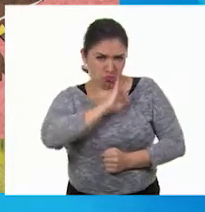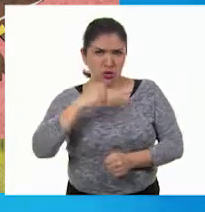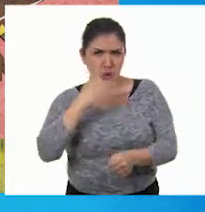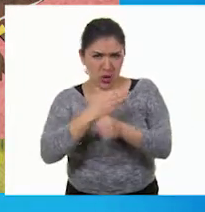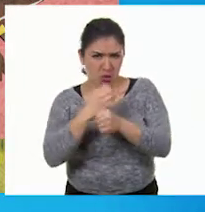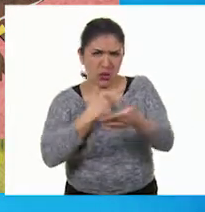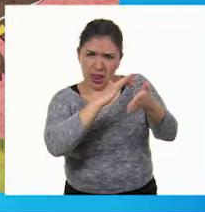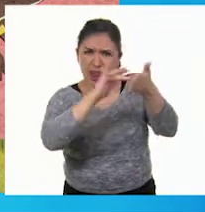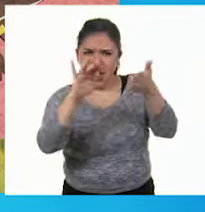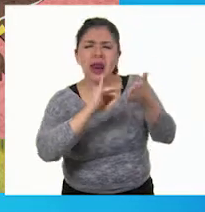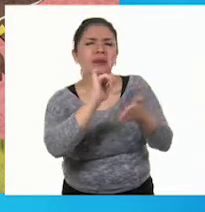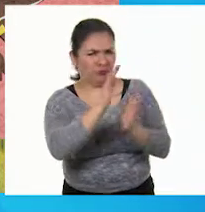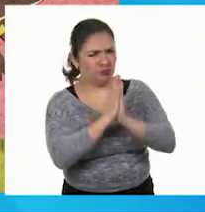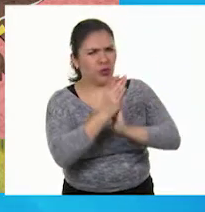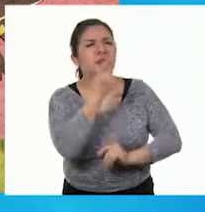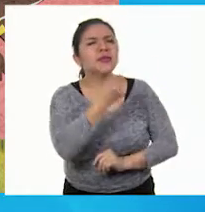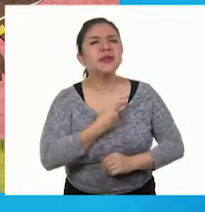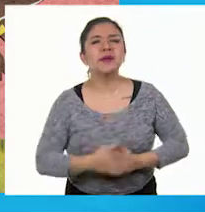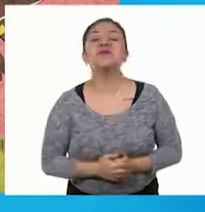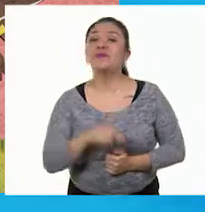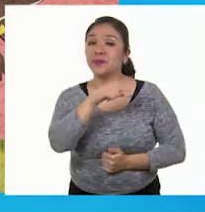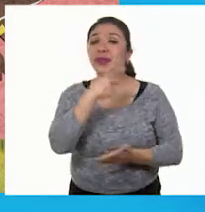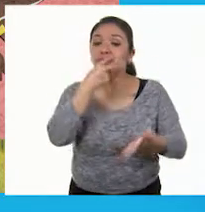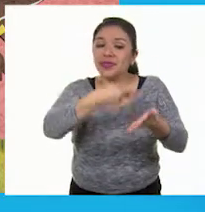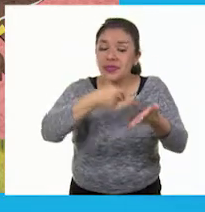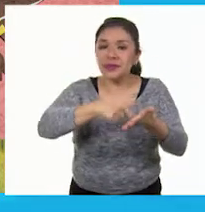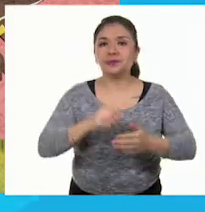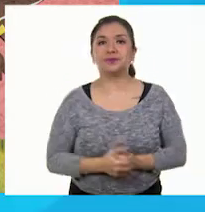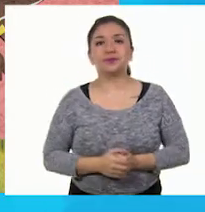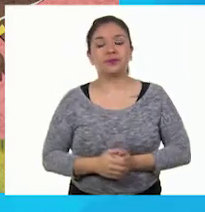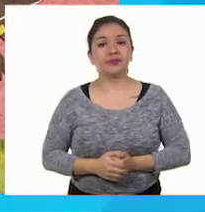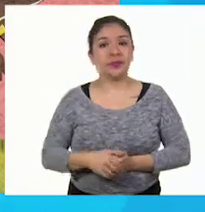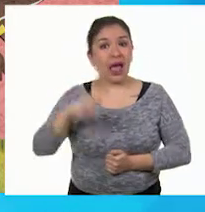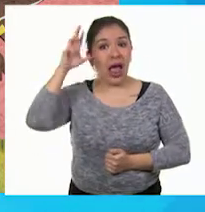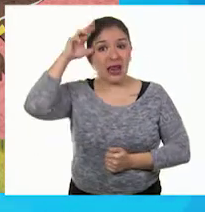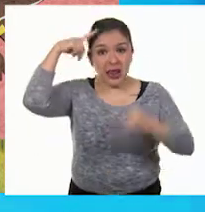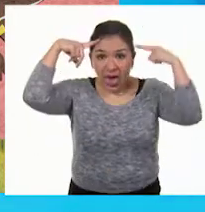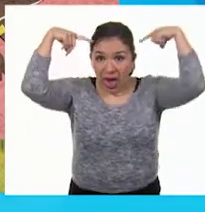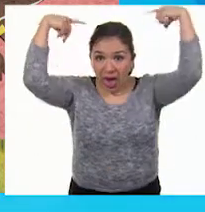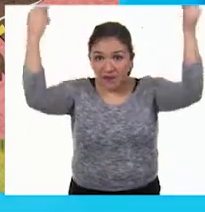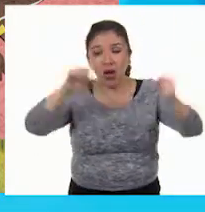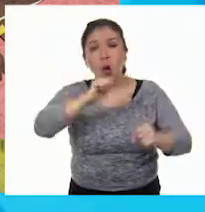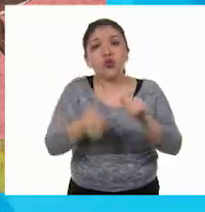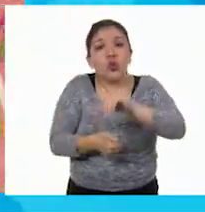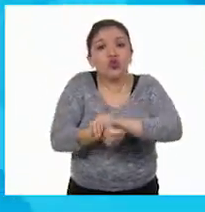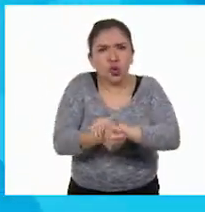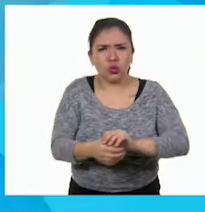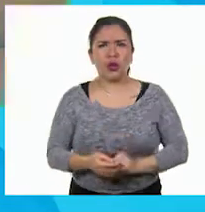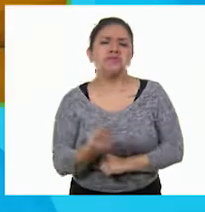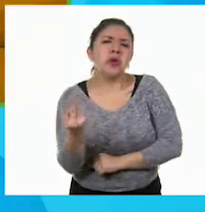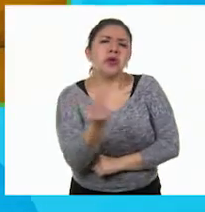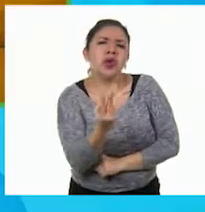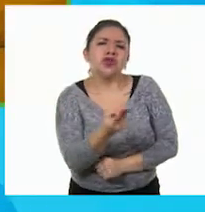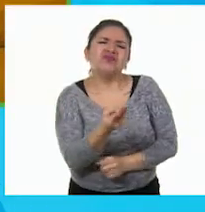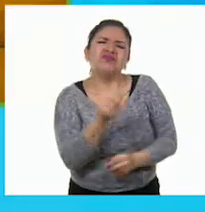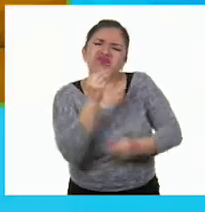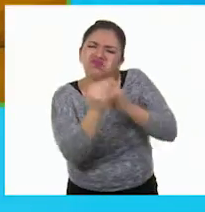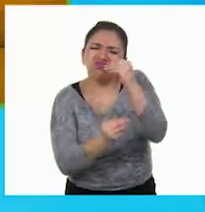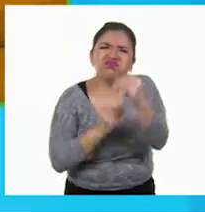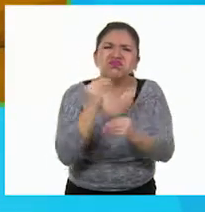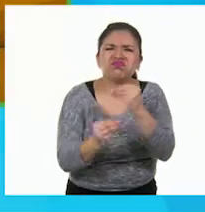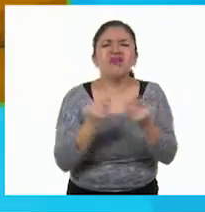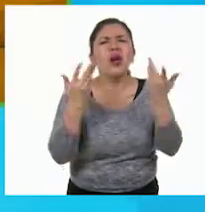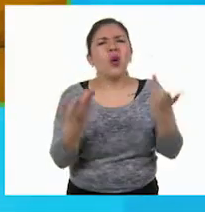Por favor, empieza a leerlo. Muy bien. Dice, la liebre y la tortuga. Discutían la liebre y la tortuga